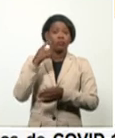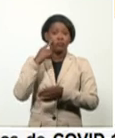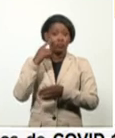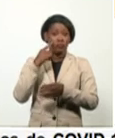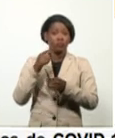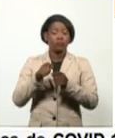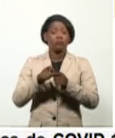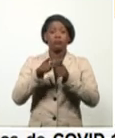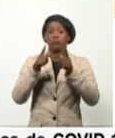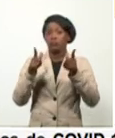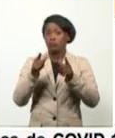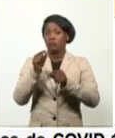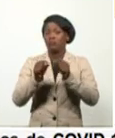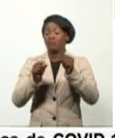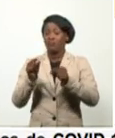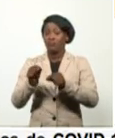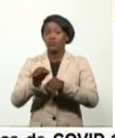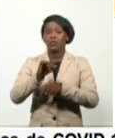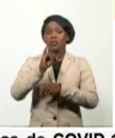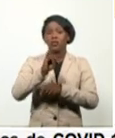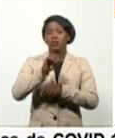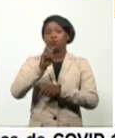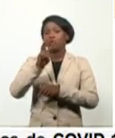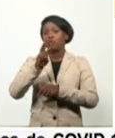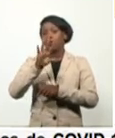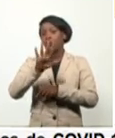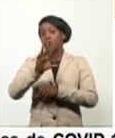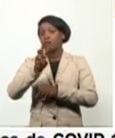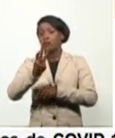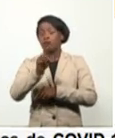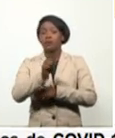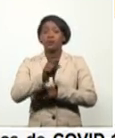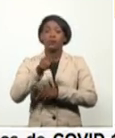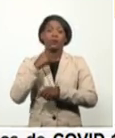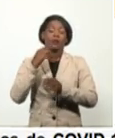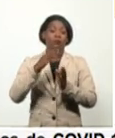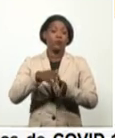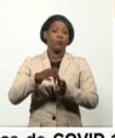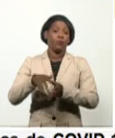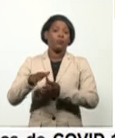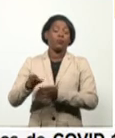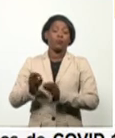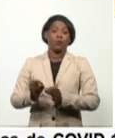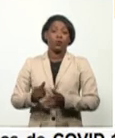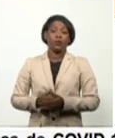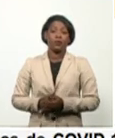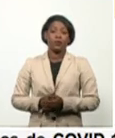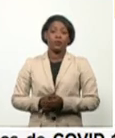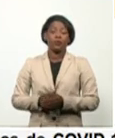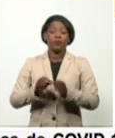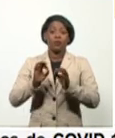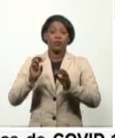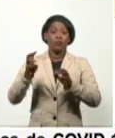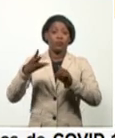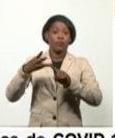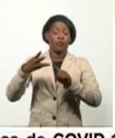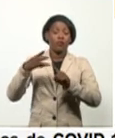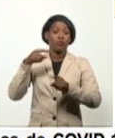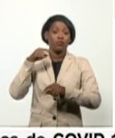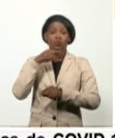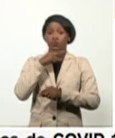alta, 653 fallecidos. Está Rusia con